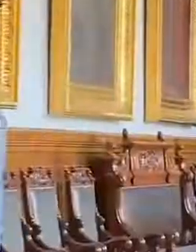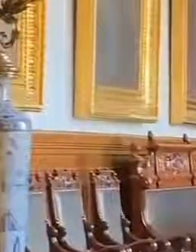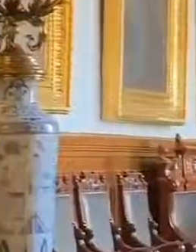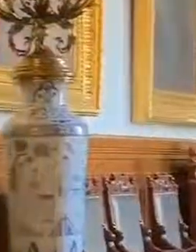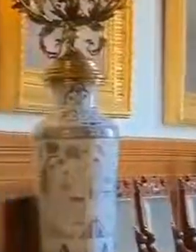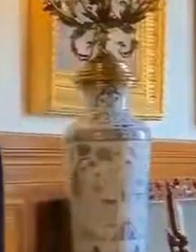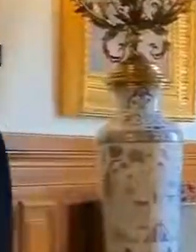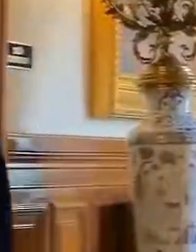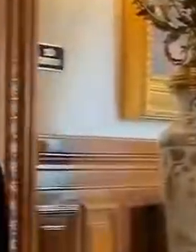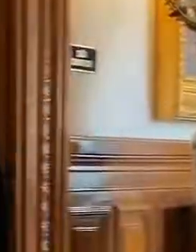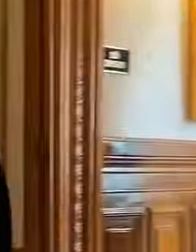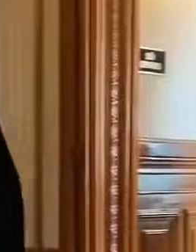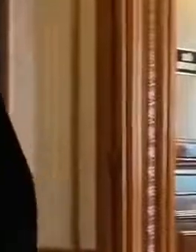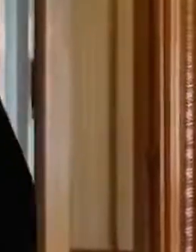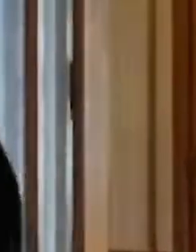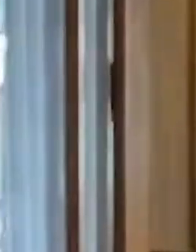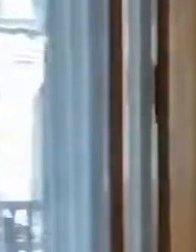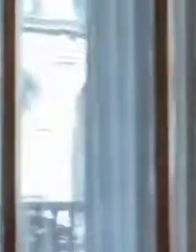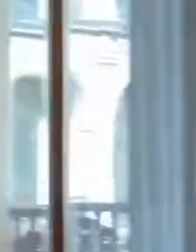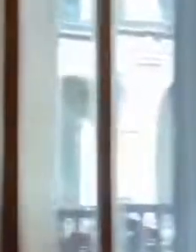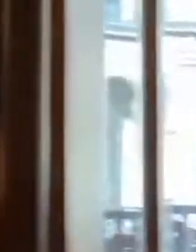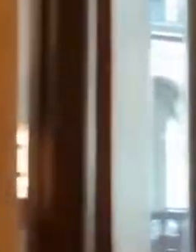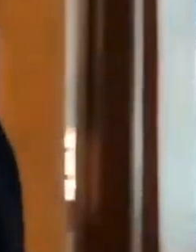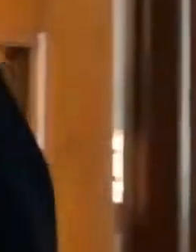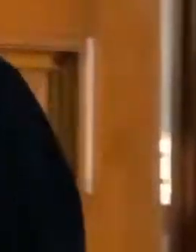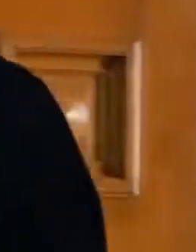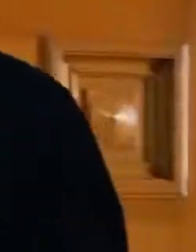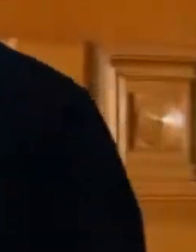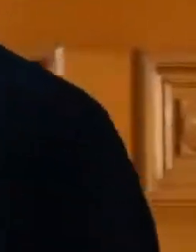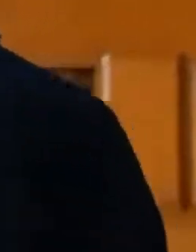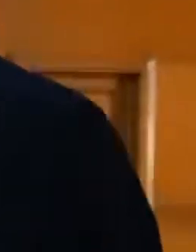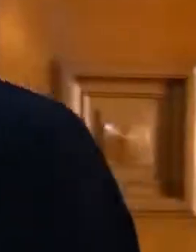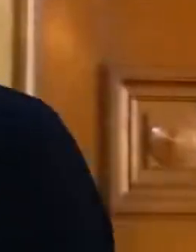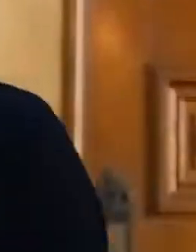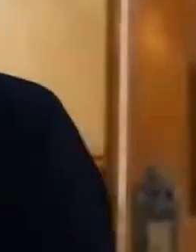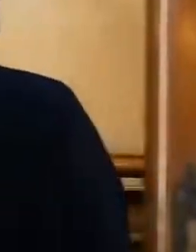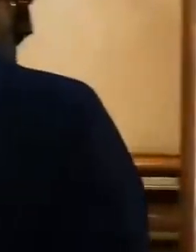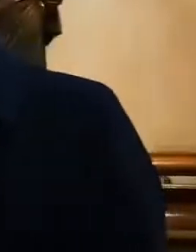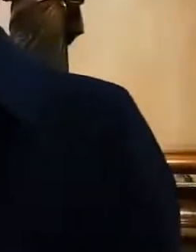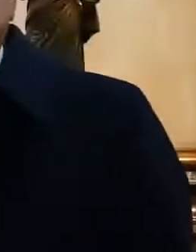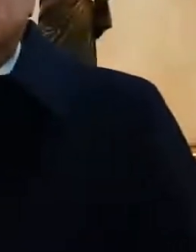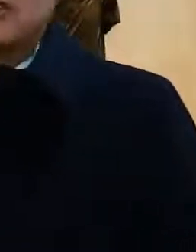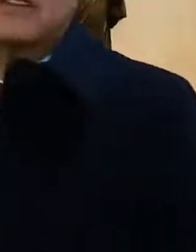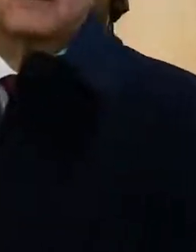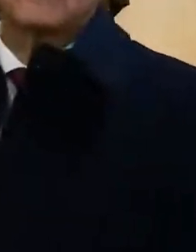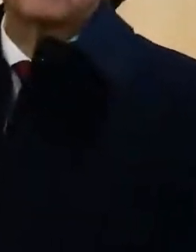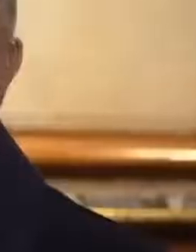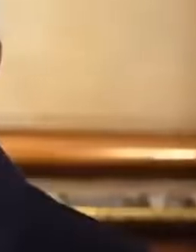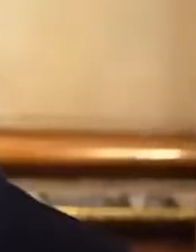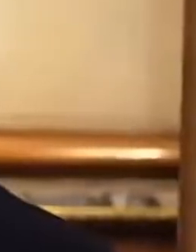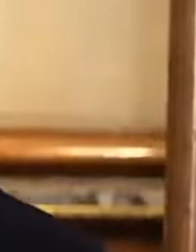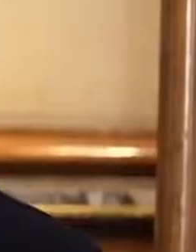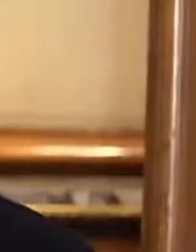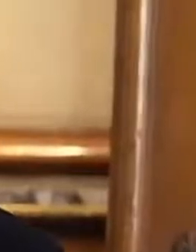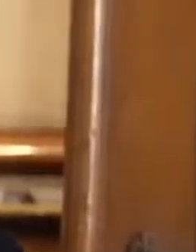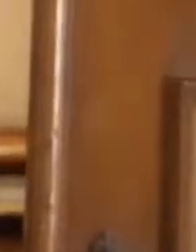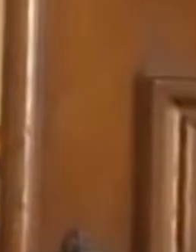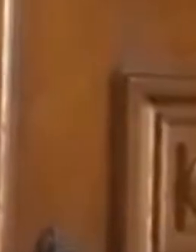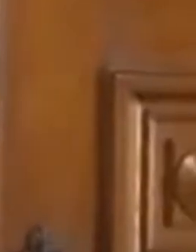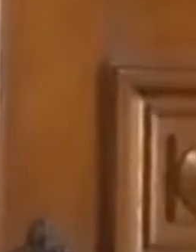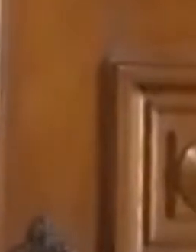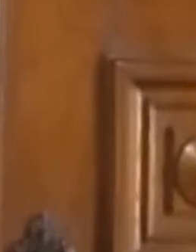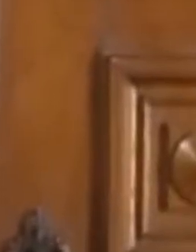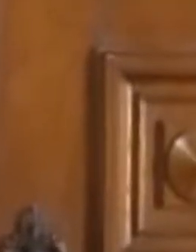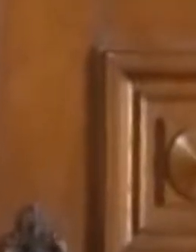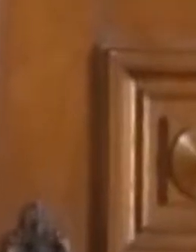a tener para febrero, vamos a disponer de alrededor de 6 millones de dosis